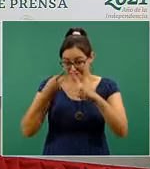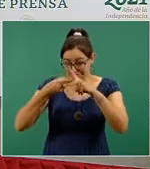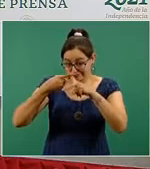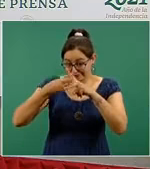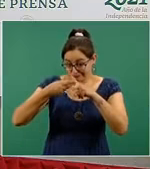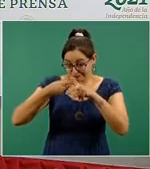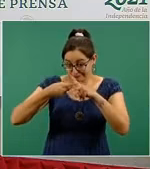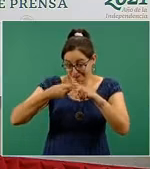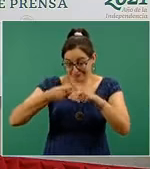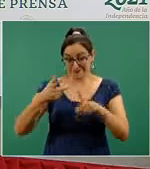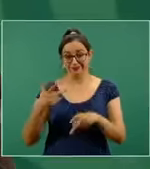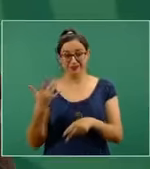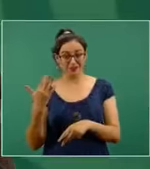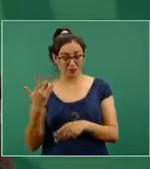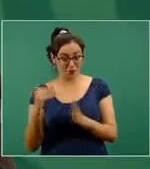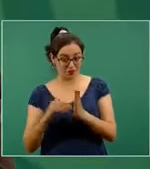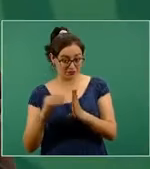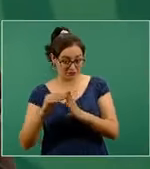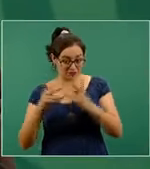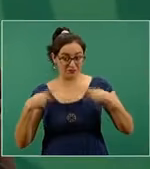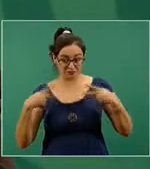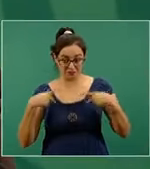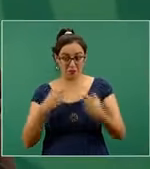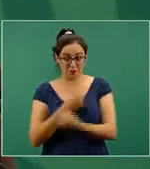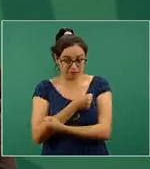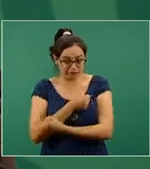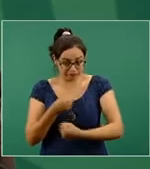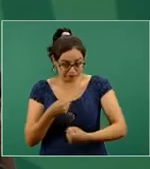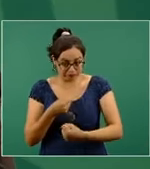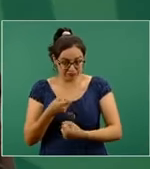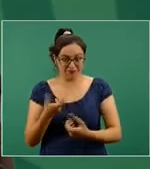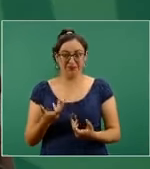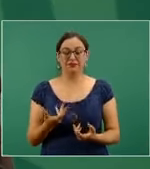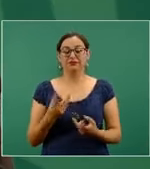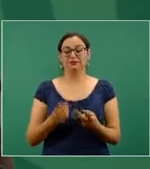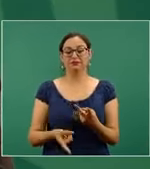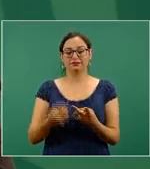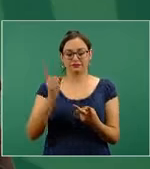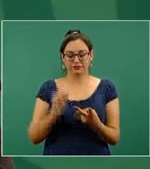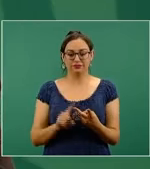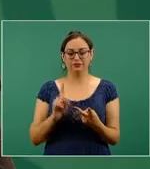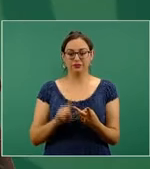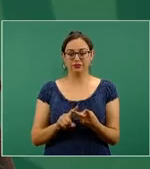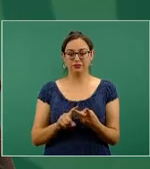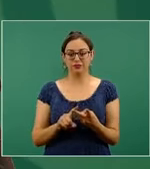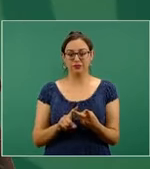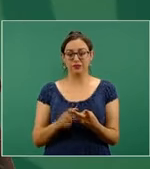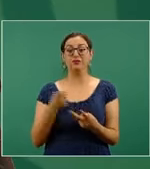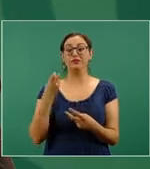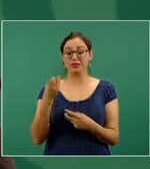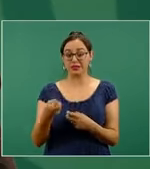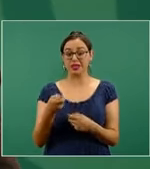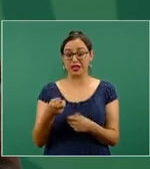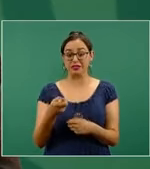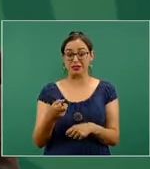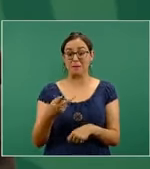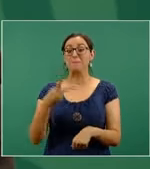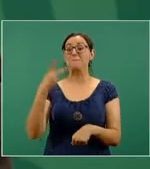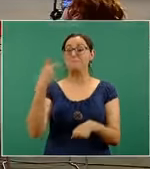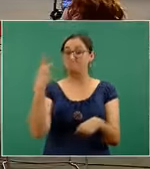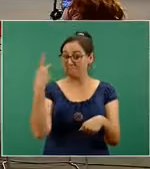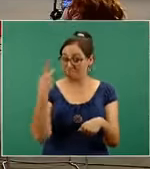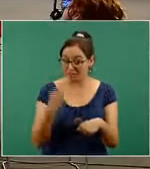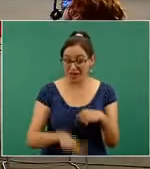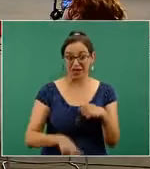condición. Y anclando con la siguiente pregunta, es precisamente el factor de riesgo que más se